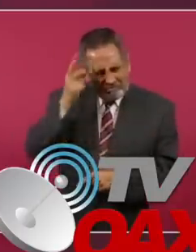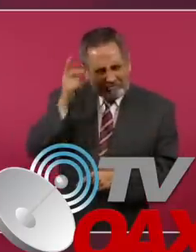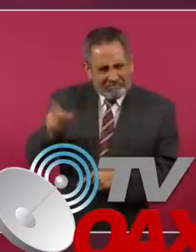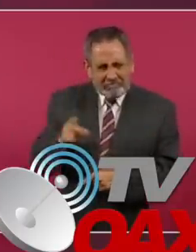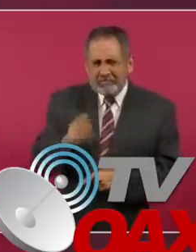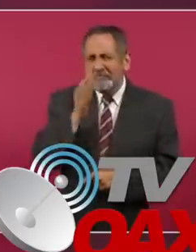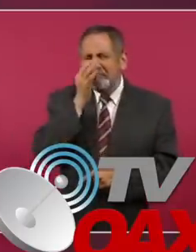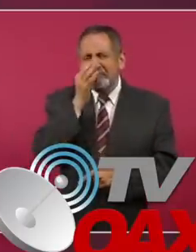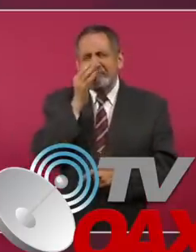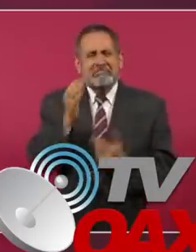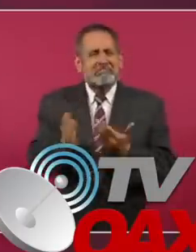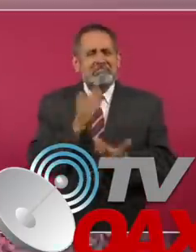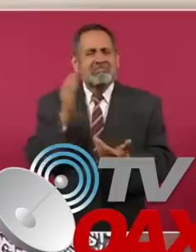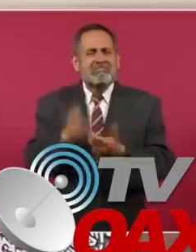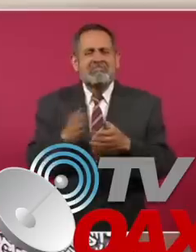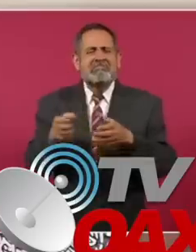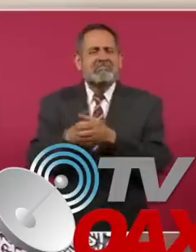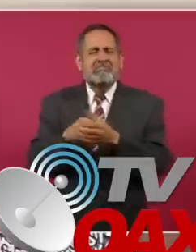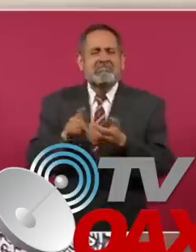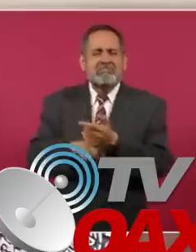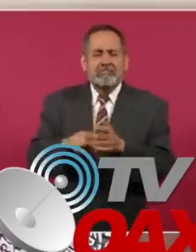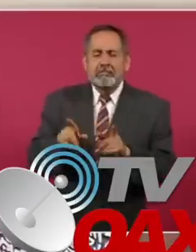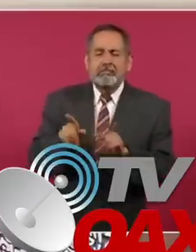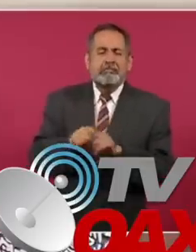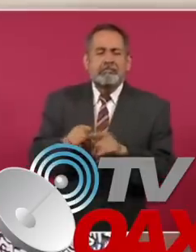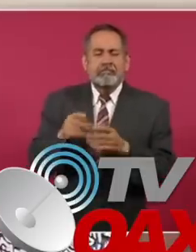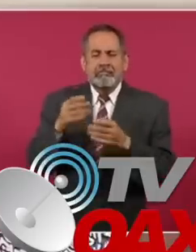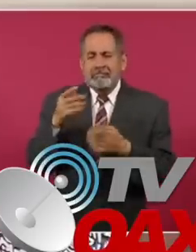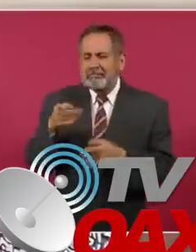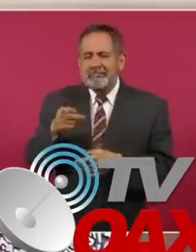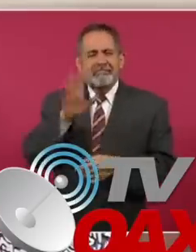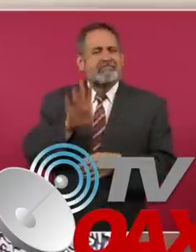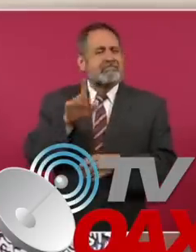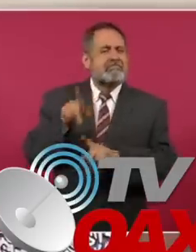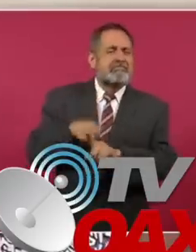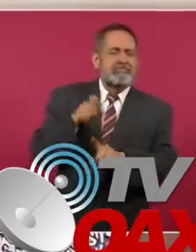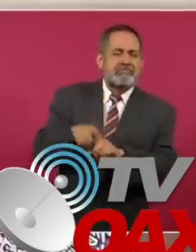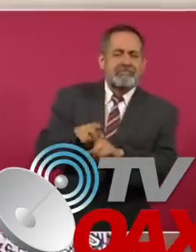Una cosa mínima, testimonial, como una burla.